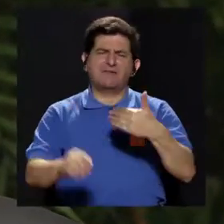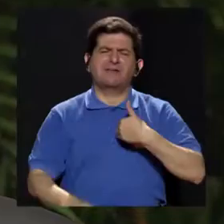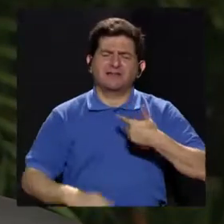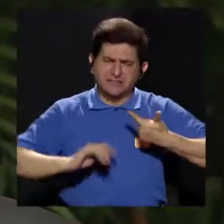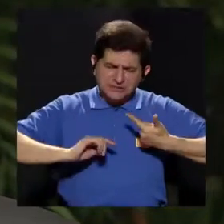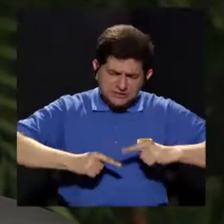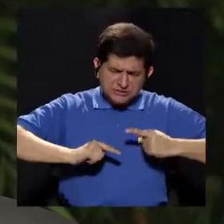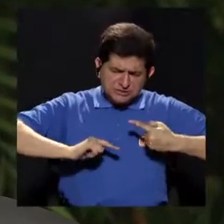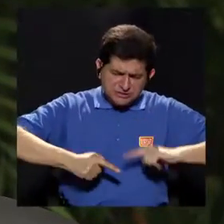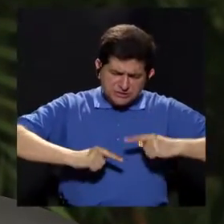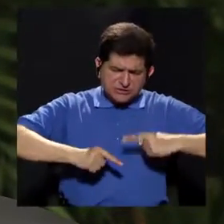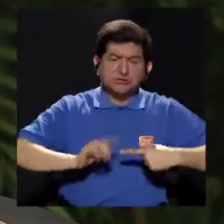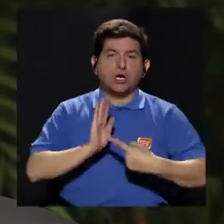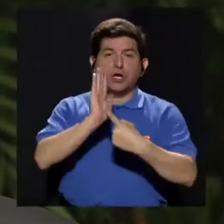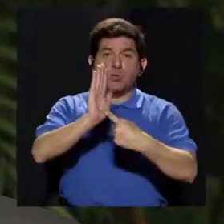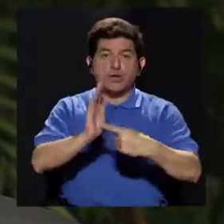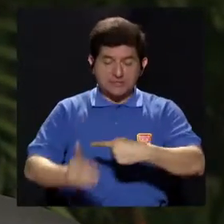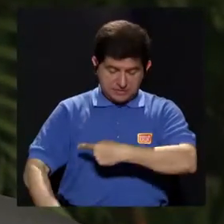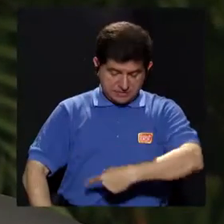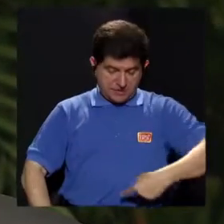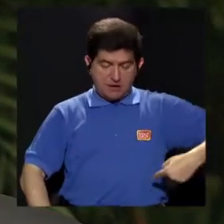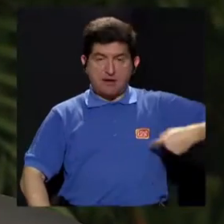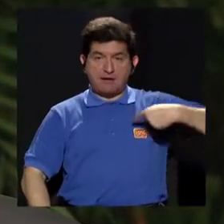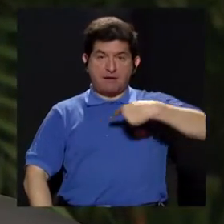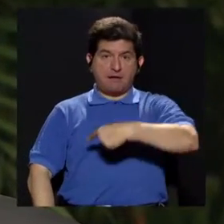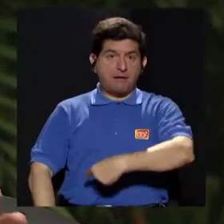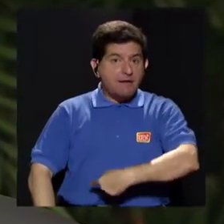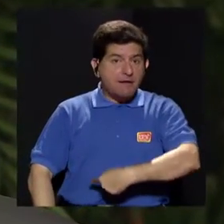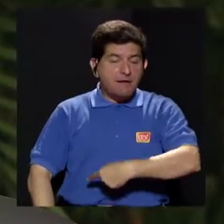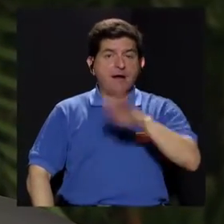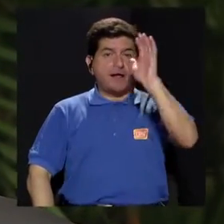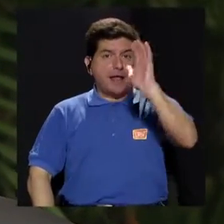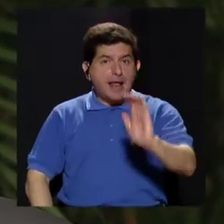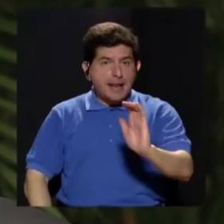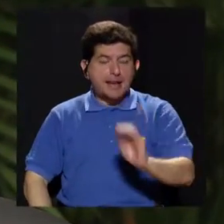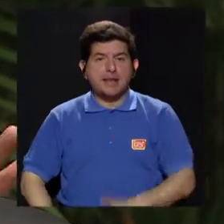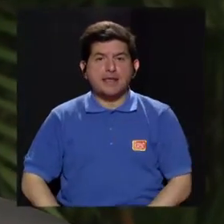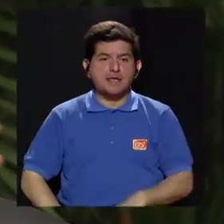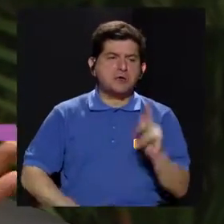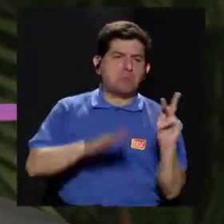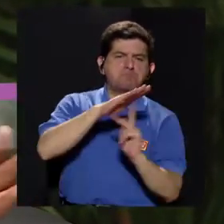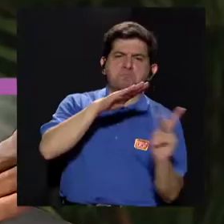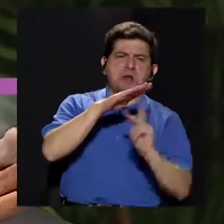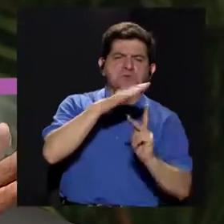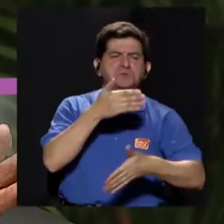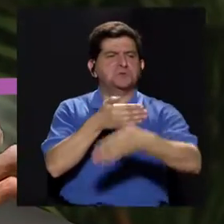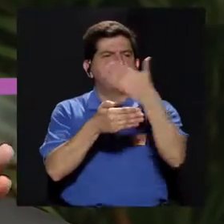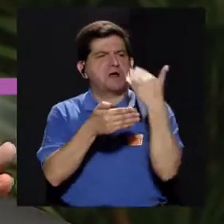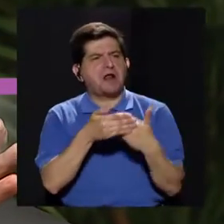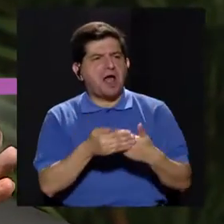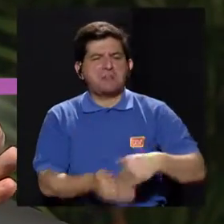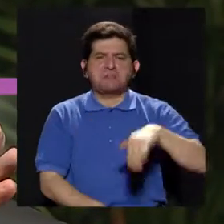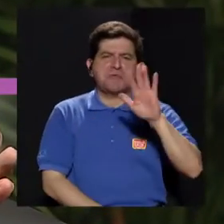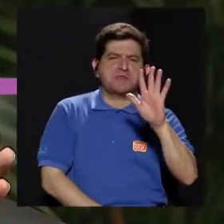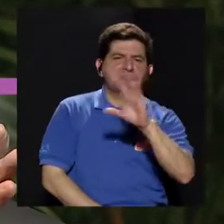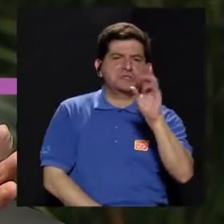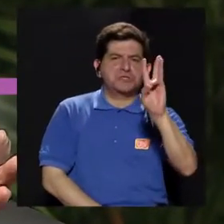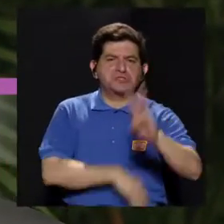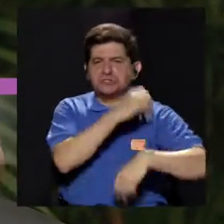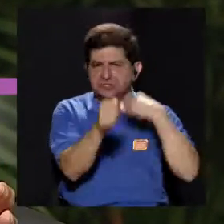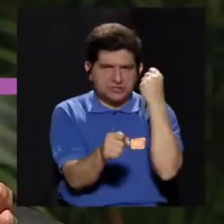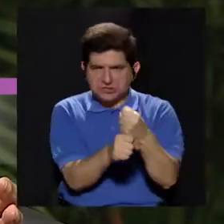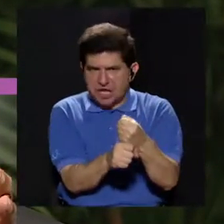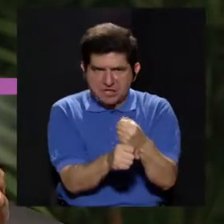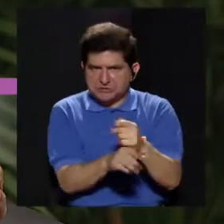verbalizar que tiene dolor y que señala el abdomen, usualmente ese niño preescolar, antes de los 5 o